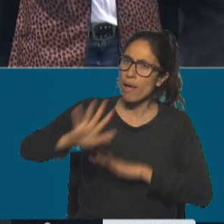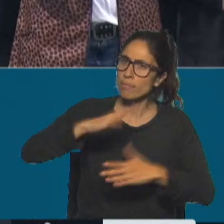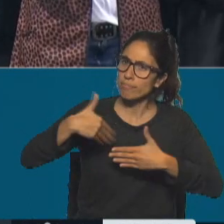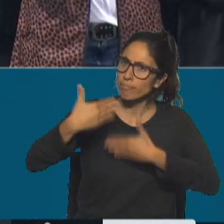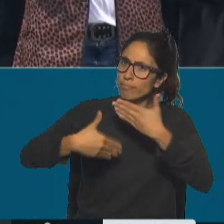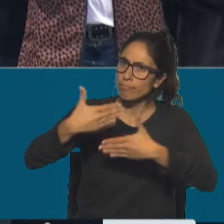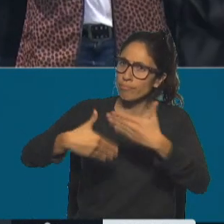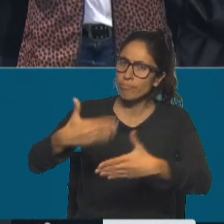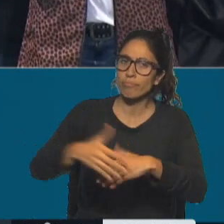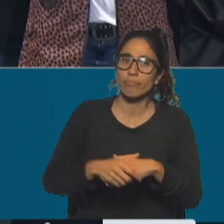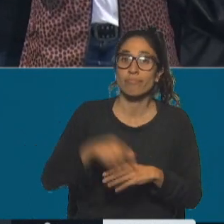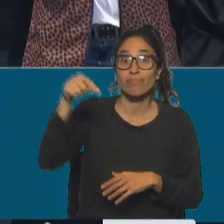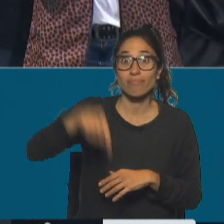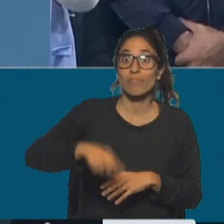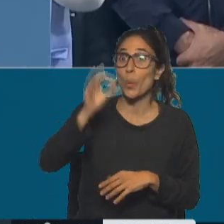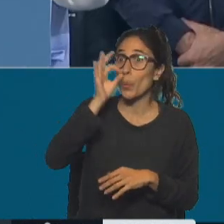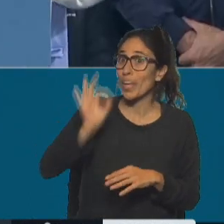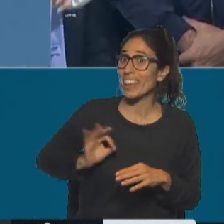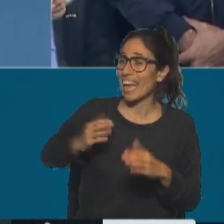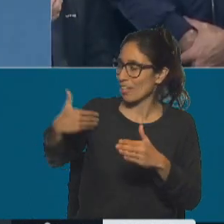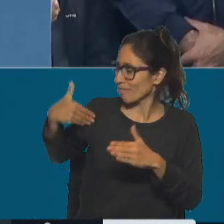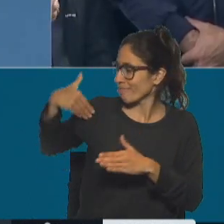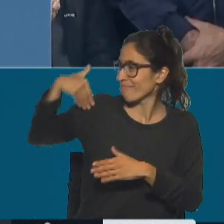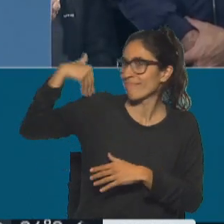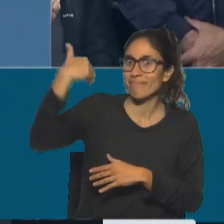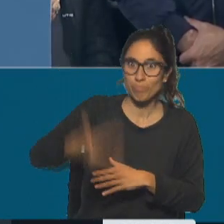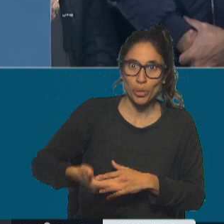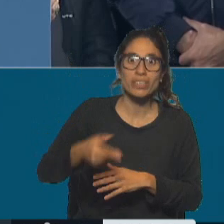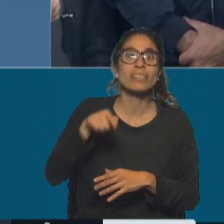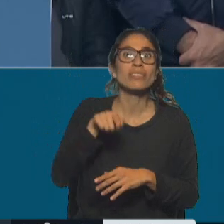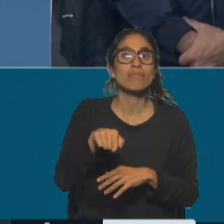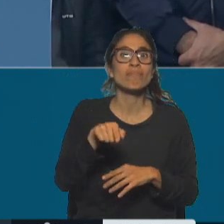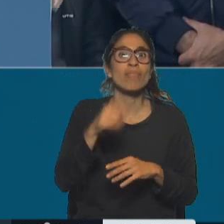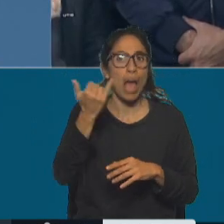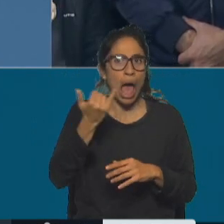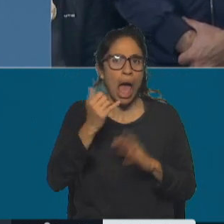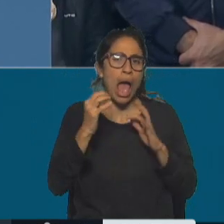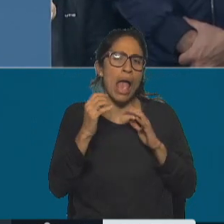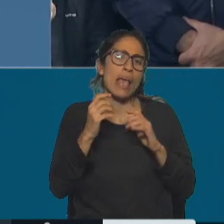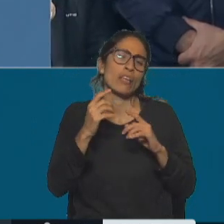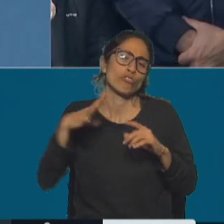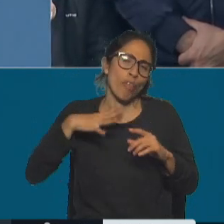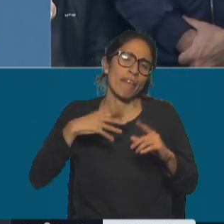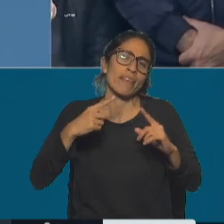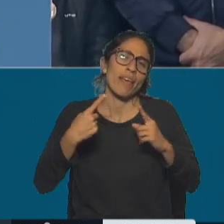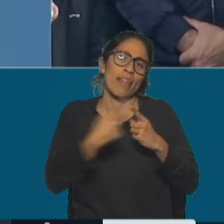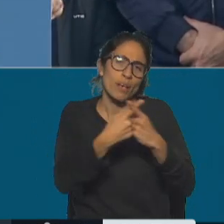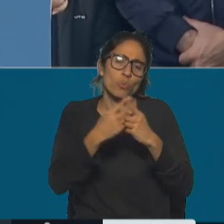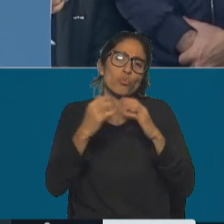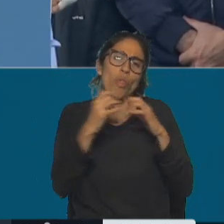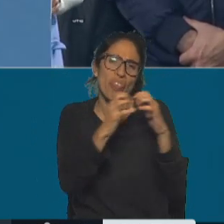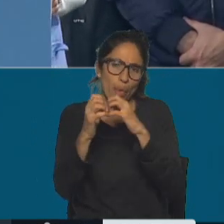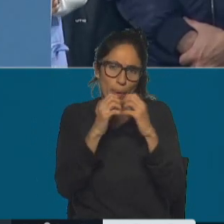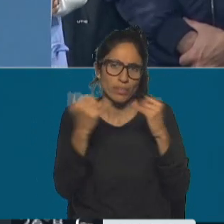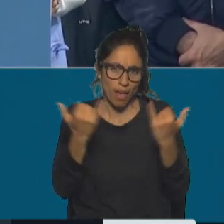que discutíamos en ese año 2003. No es la misma, decíamos, la Argentina en gran parte no es la misma, justamente por lo que significó la gestión de Néstor Kirchner